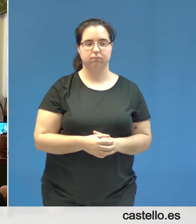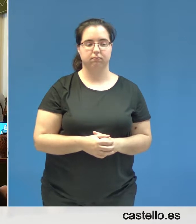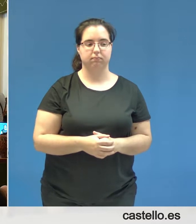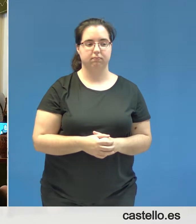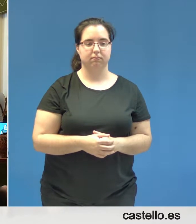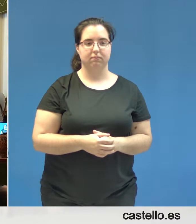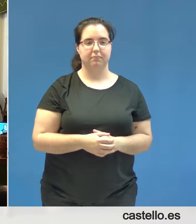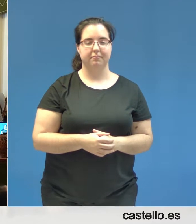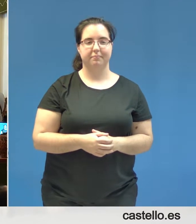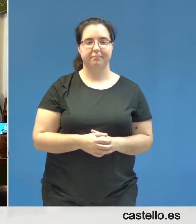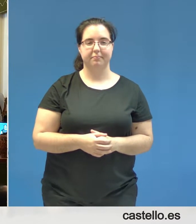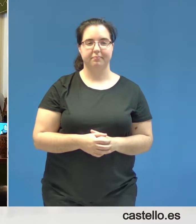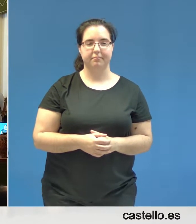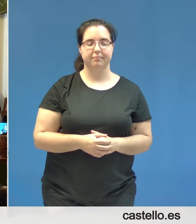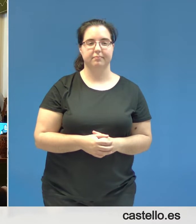Espera, que no puede ganar esa.